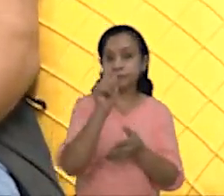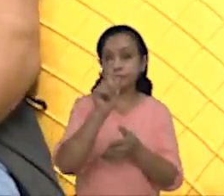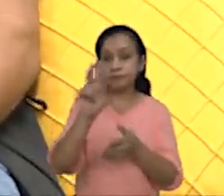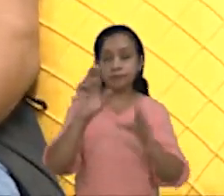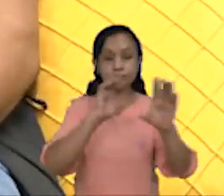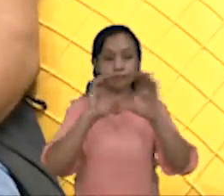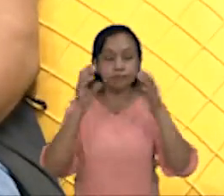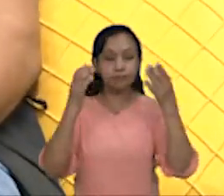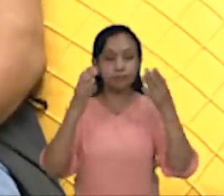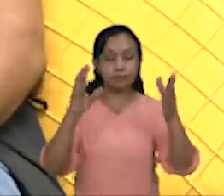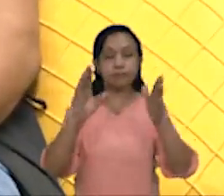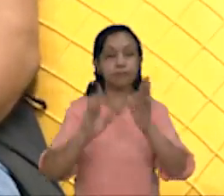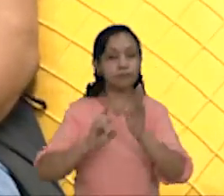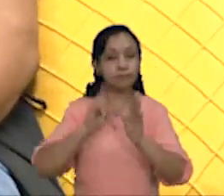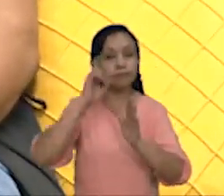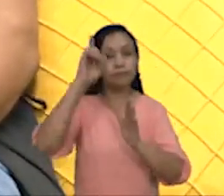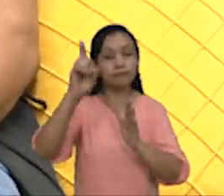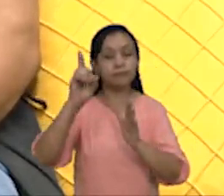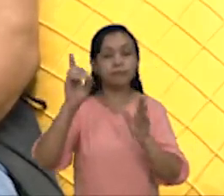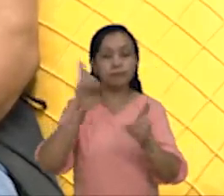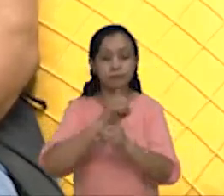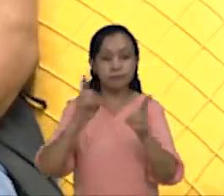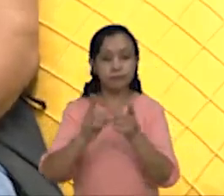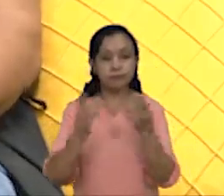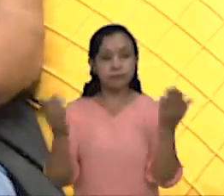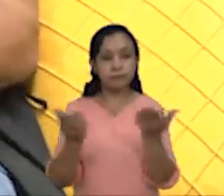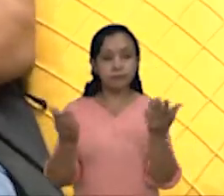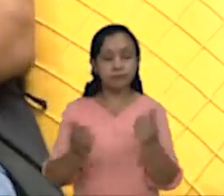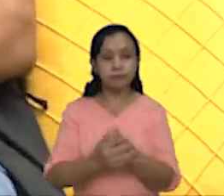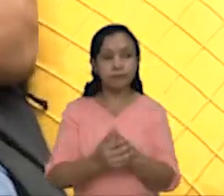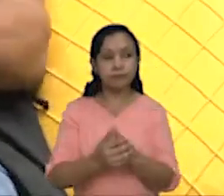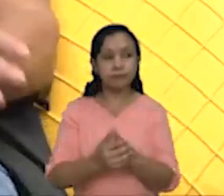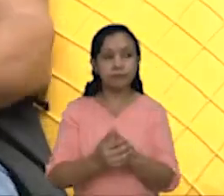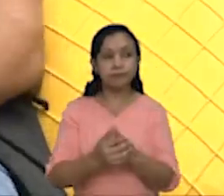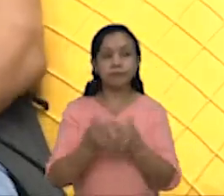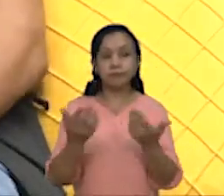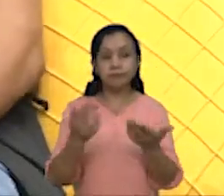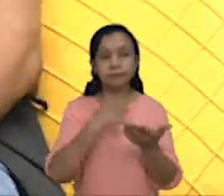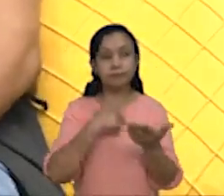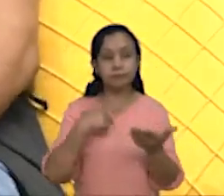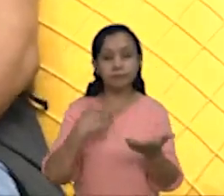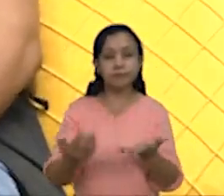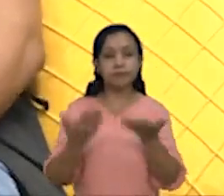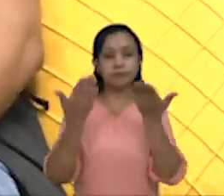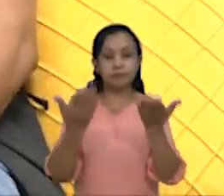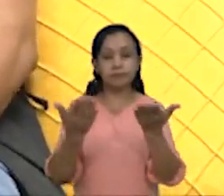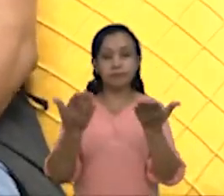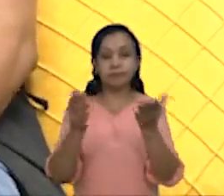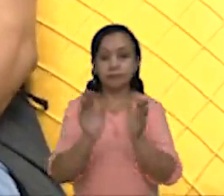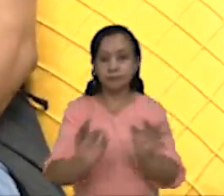como herramienta también de desarrollo, deben de servir para poner ese escenario en donde lo que